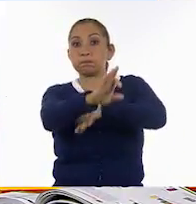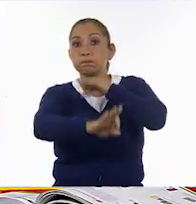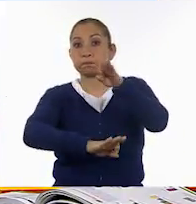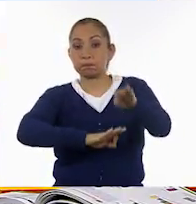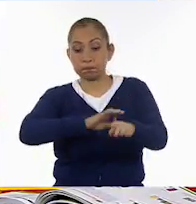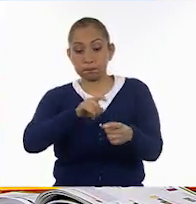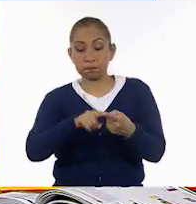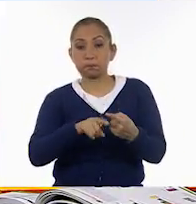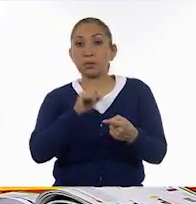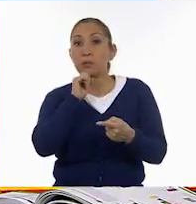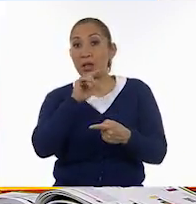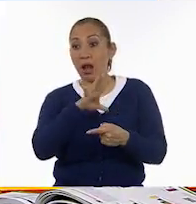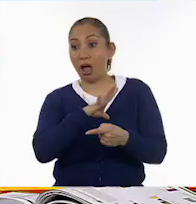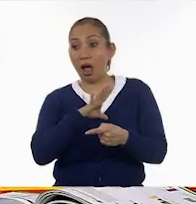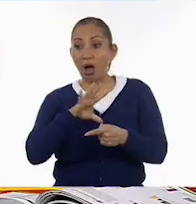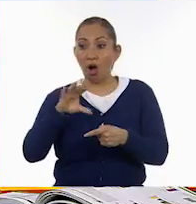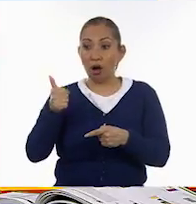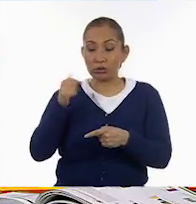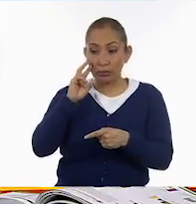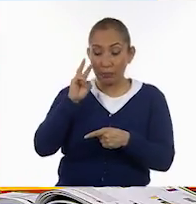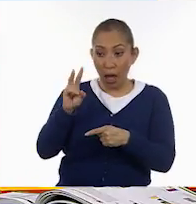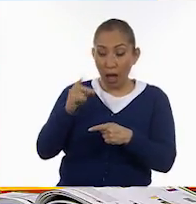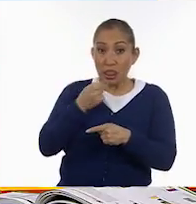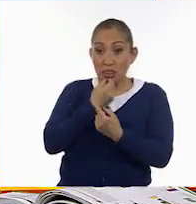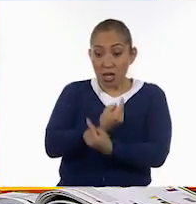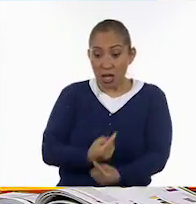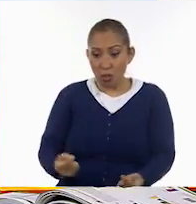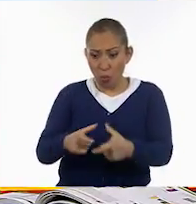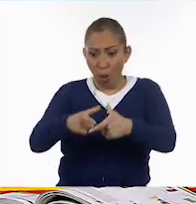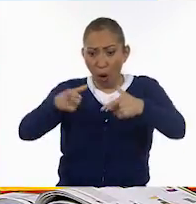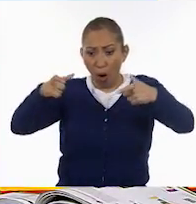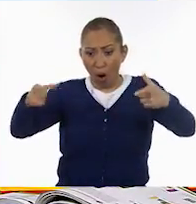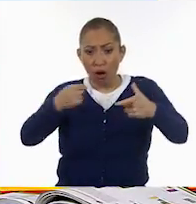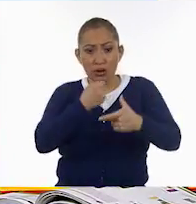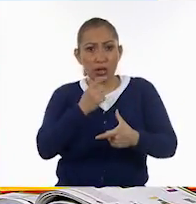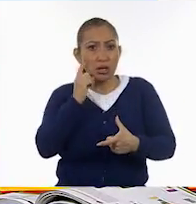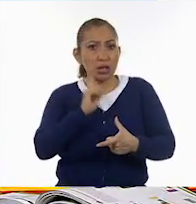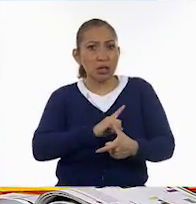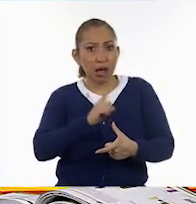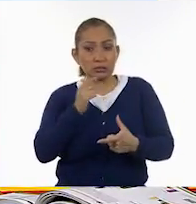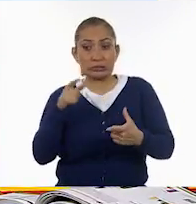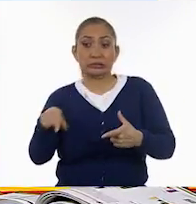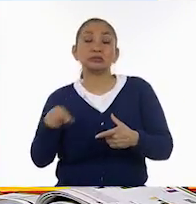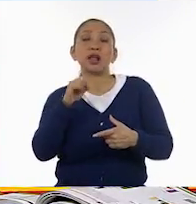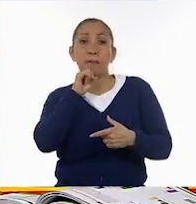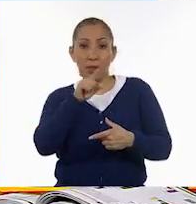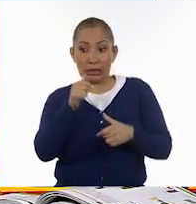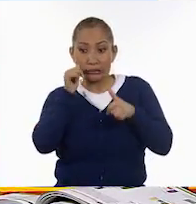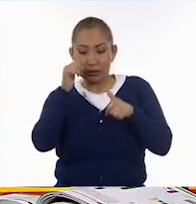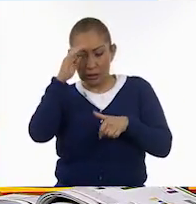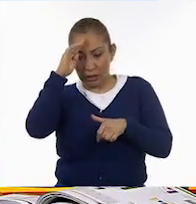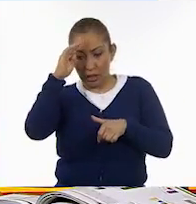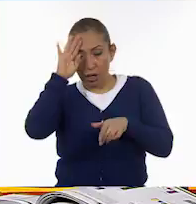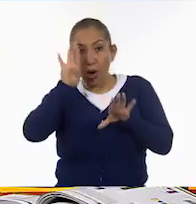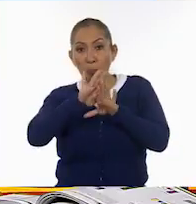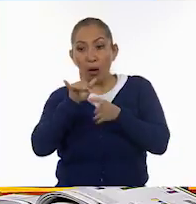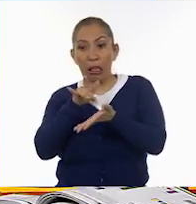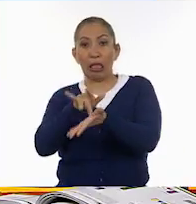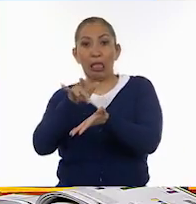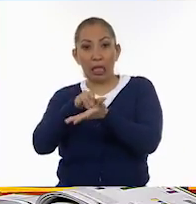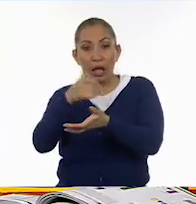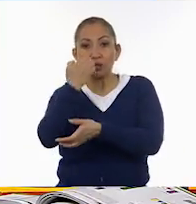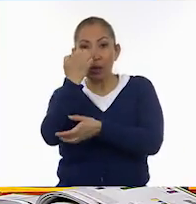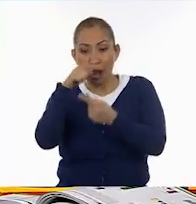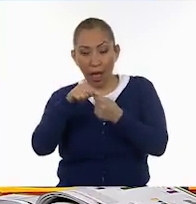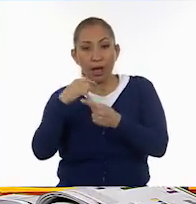Y también, si hay una cantidad considerable de niños, niñas, vamos a tener que considerar esta parte de las escuelas,